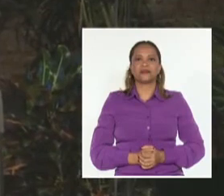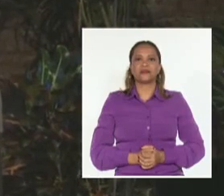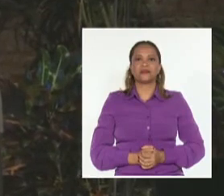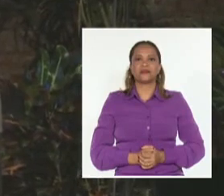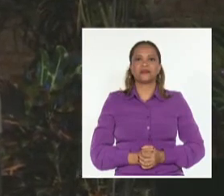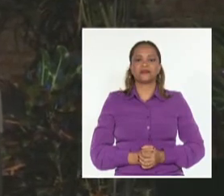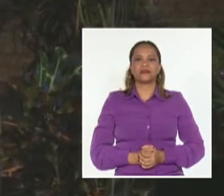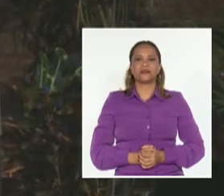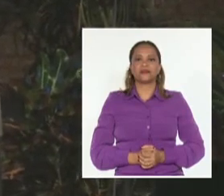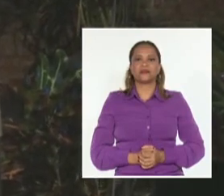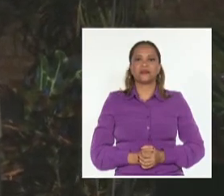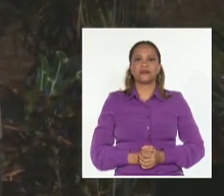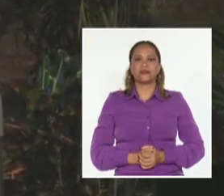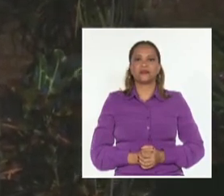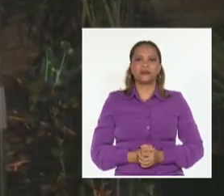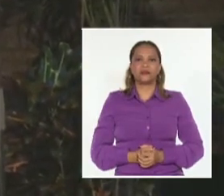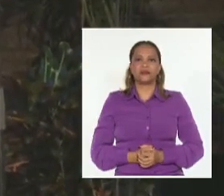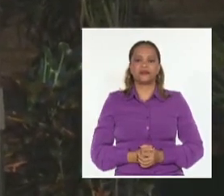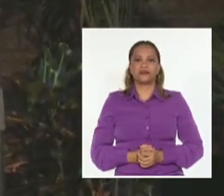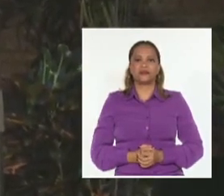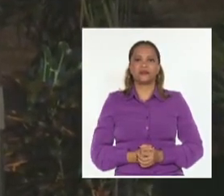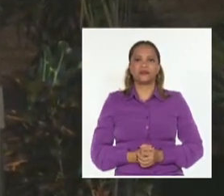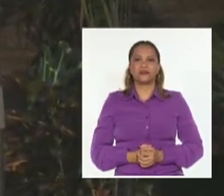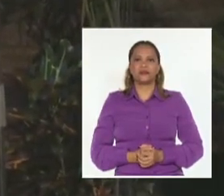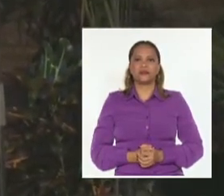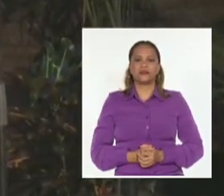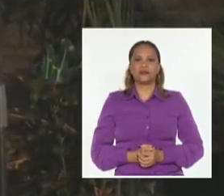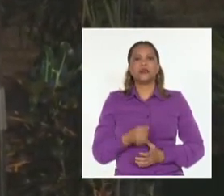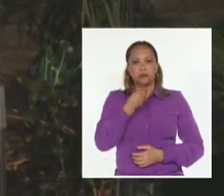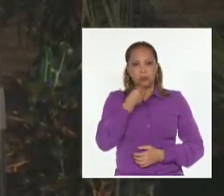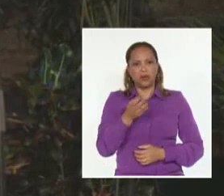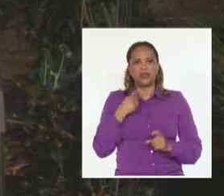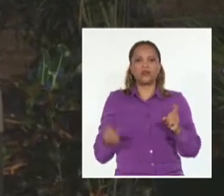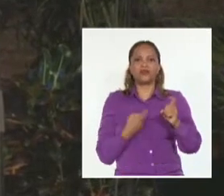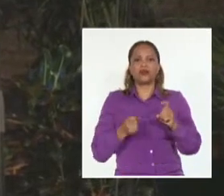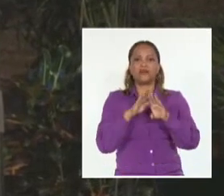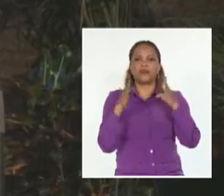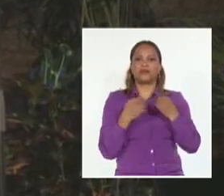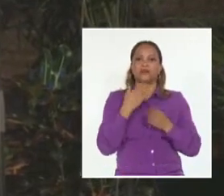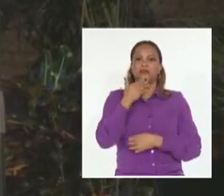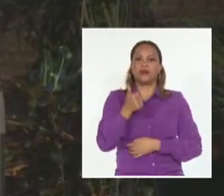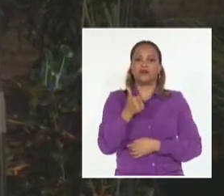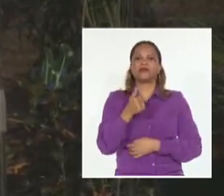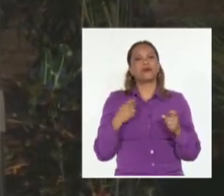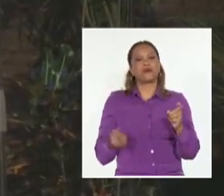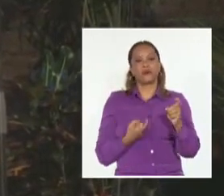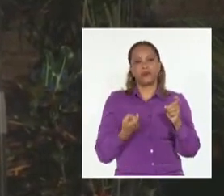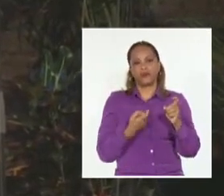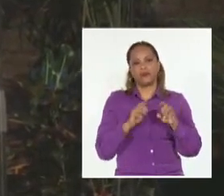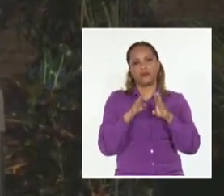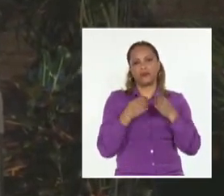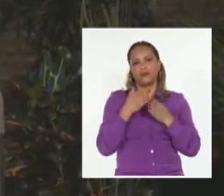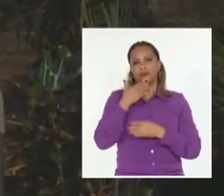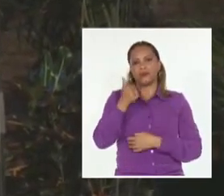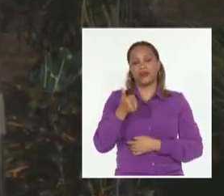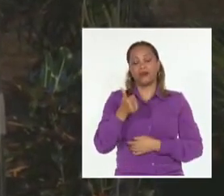Y para los que tenemos la convicción que vale la pena luchar por ese mundo mejor que también es posible. Por